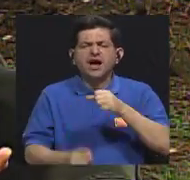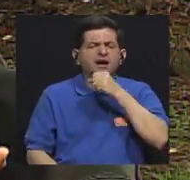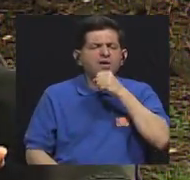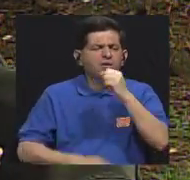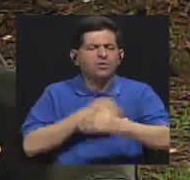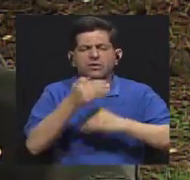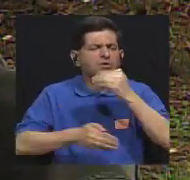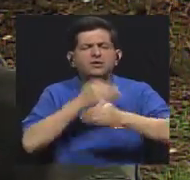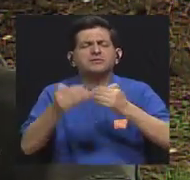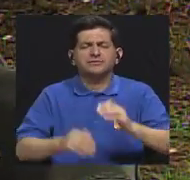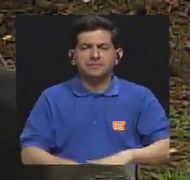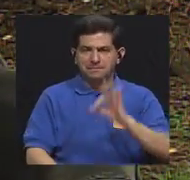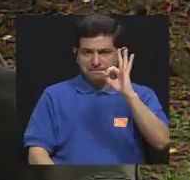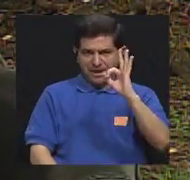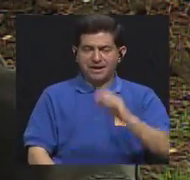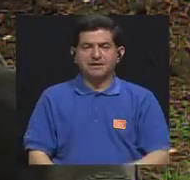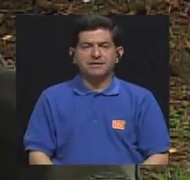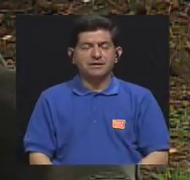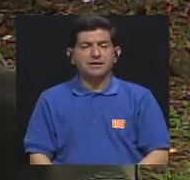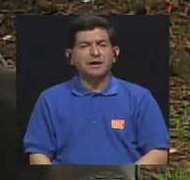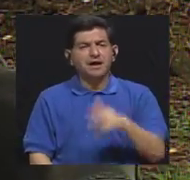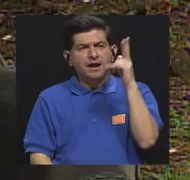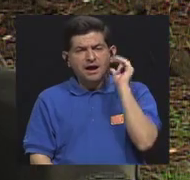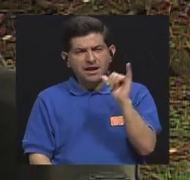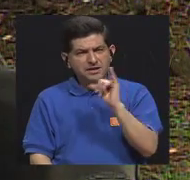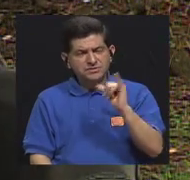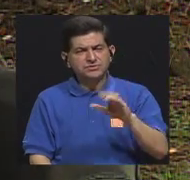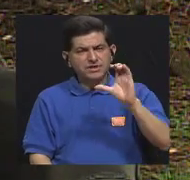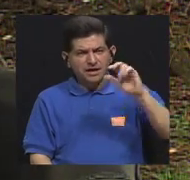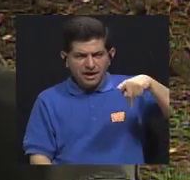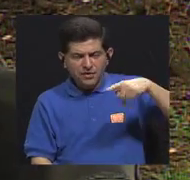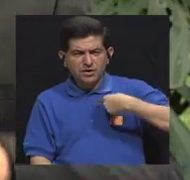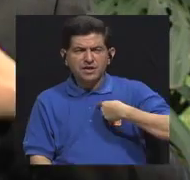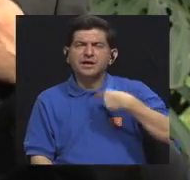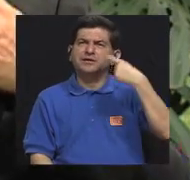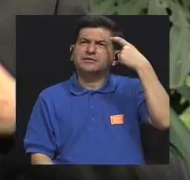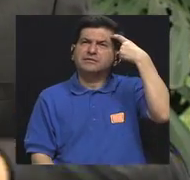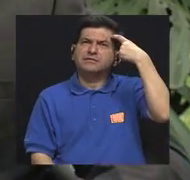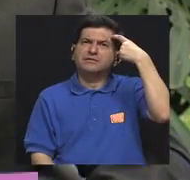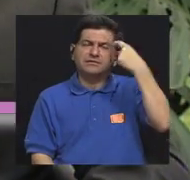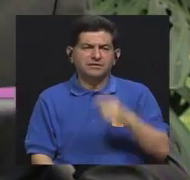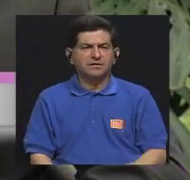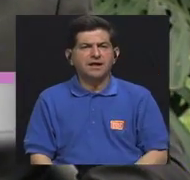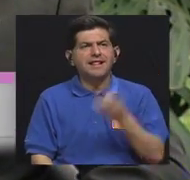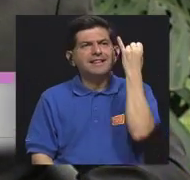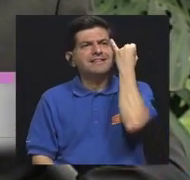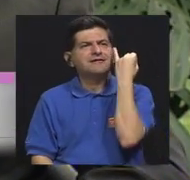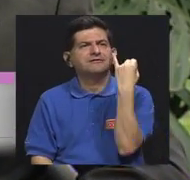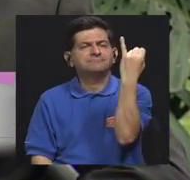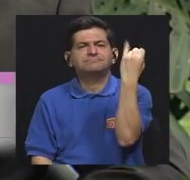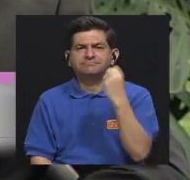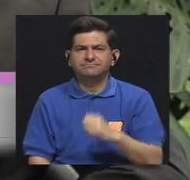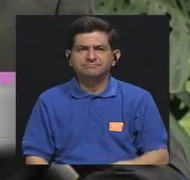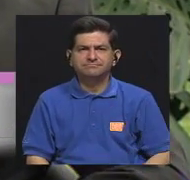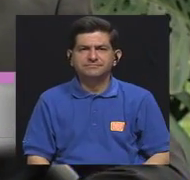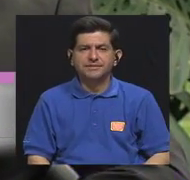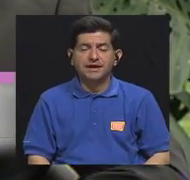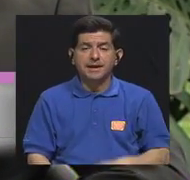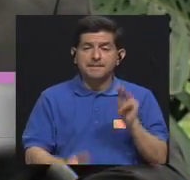hago yo para envejecer bien. Carolina, ahora que la escuchaba también me surgía en la mente la idea de